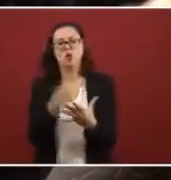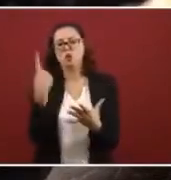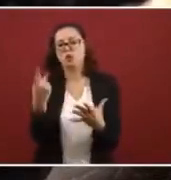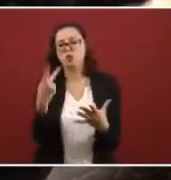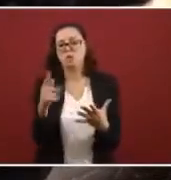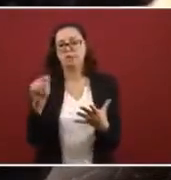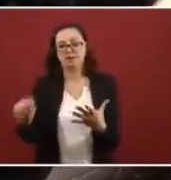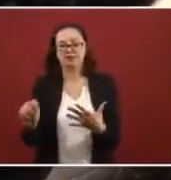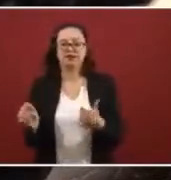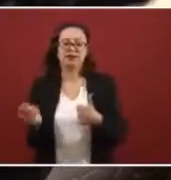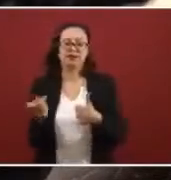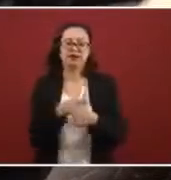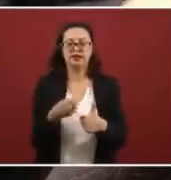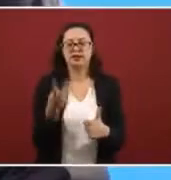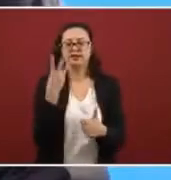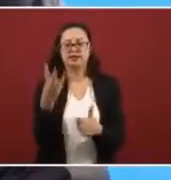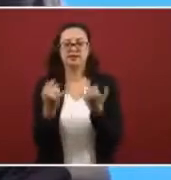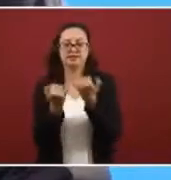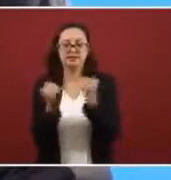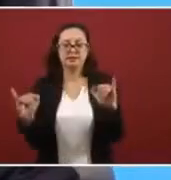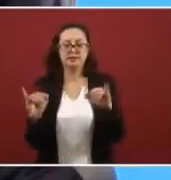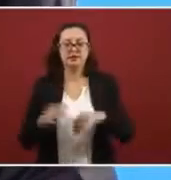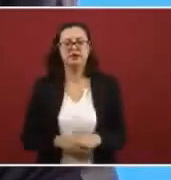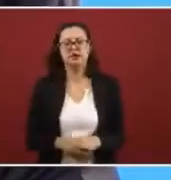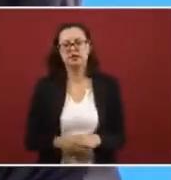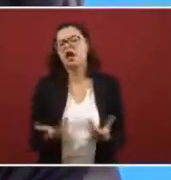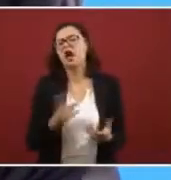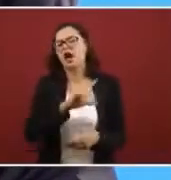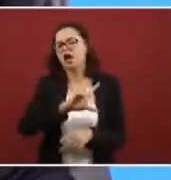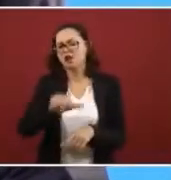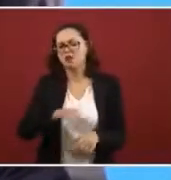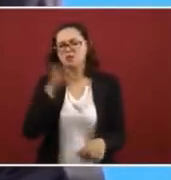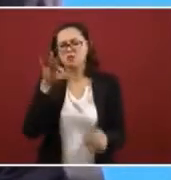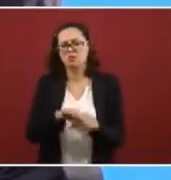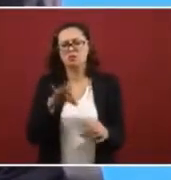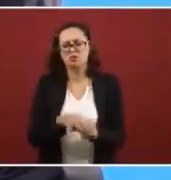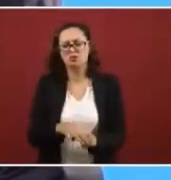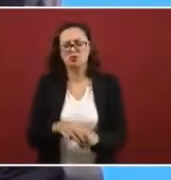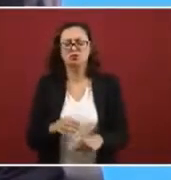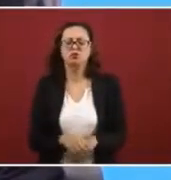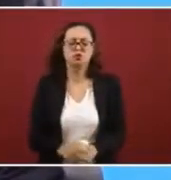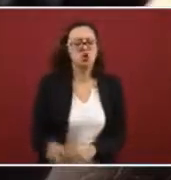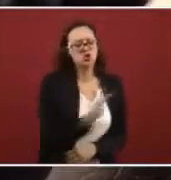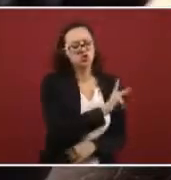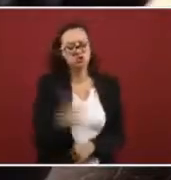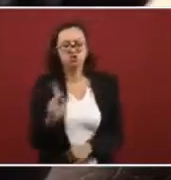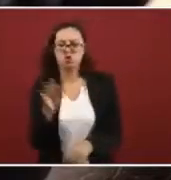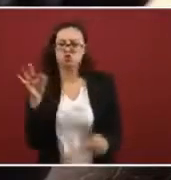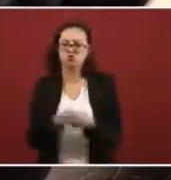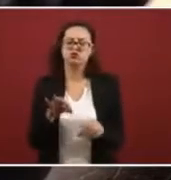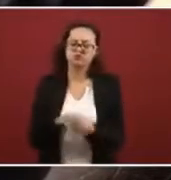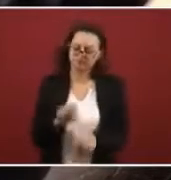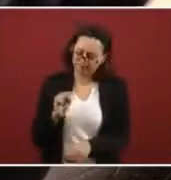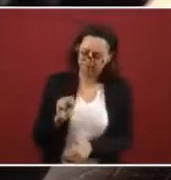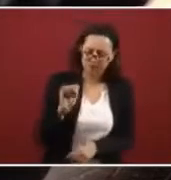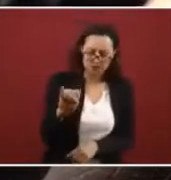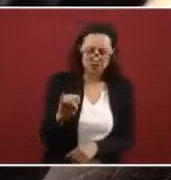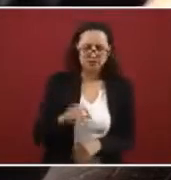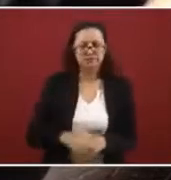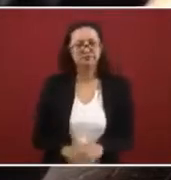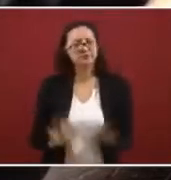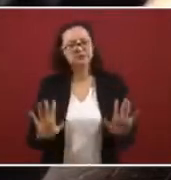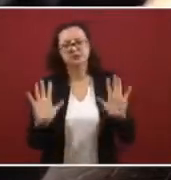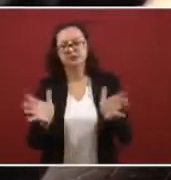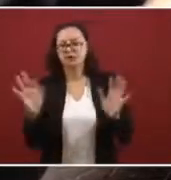3 son diputados locales independientes. Okay. ¿Y cómo votaron? Todos en su momento votaron todos unánimemente. Pues eso es